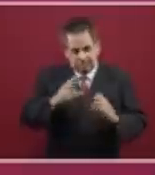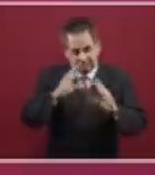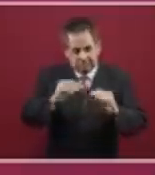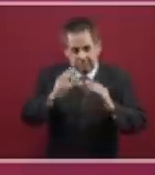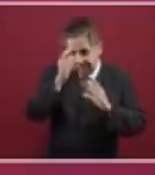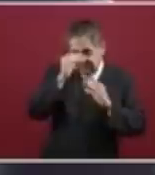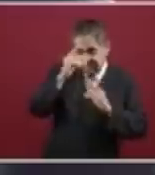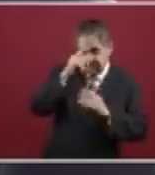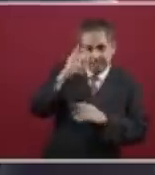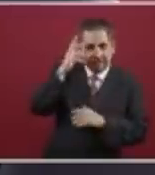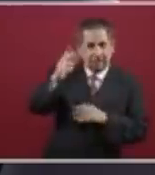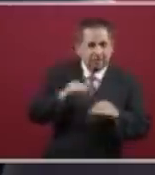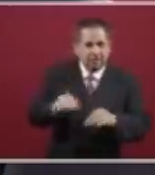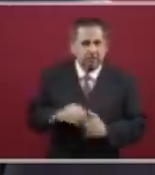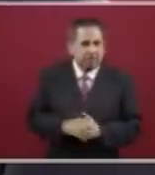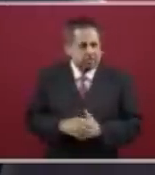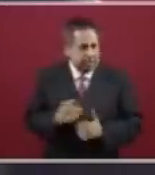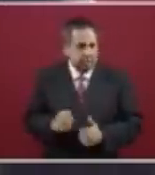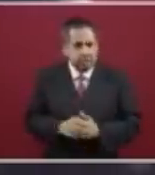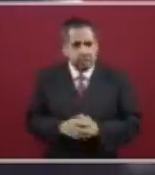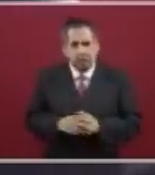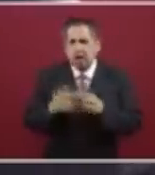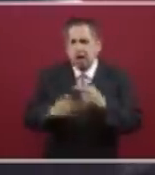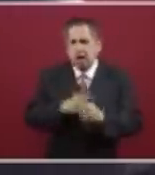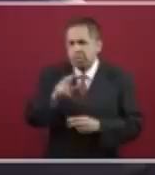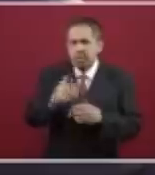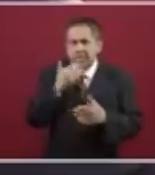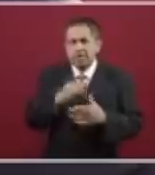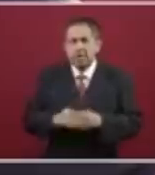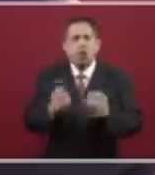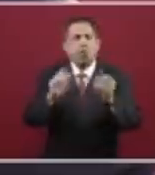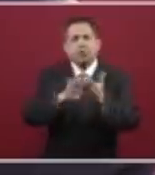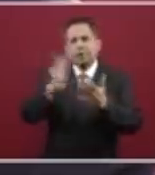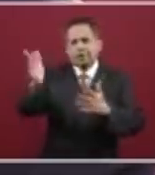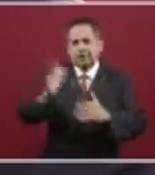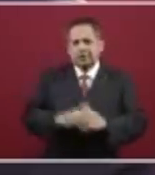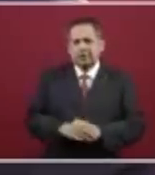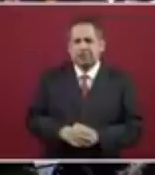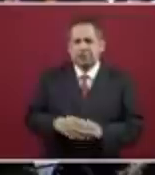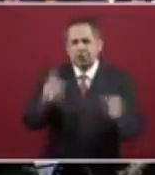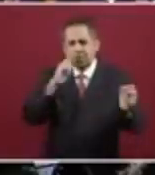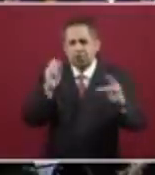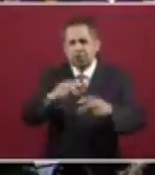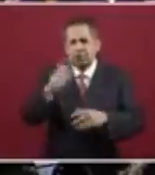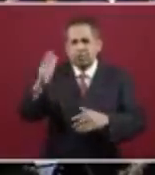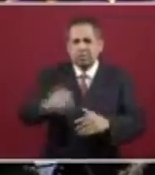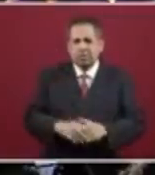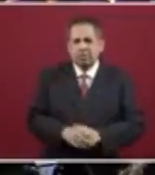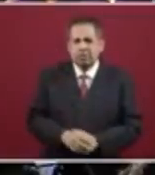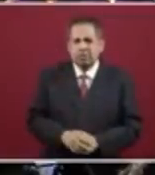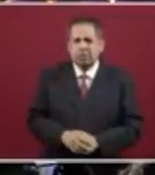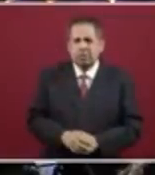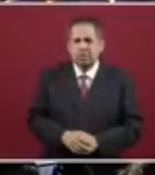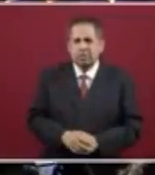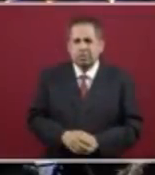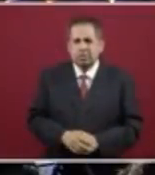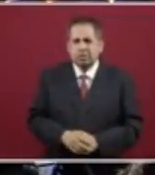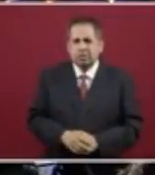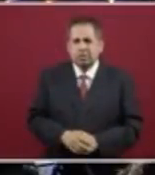capacitándose para el trabajo. Entonces, vamos bien. Muchas gracias. Nos vemos, señor mañana. Quedé